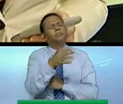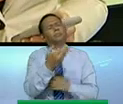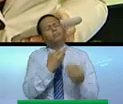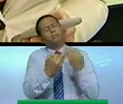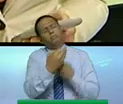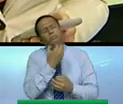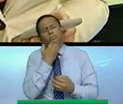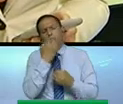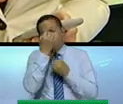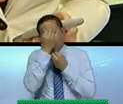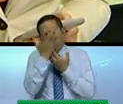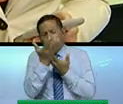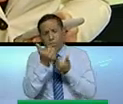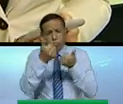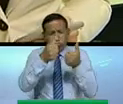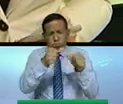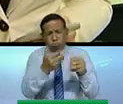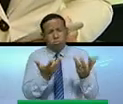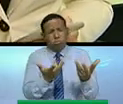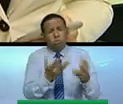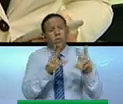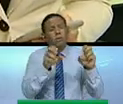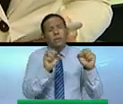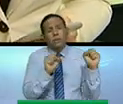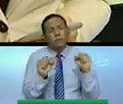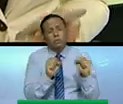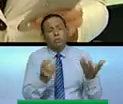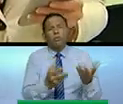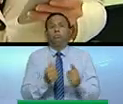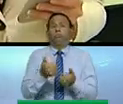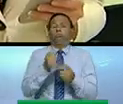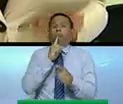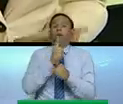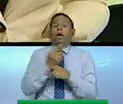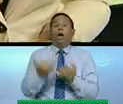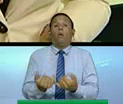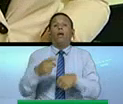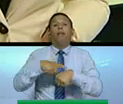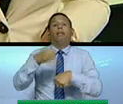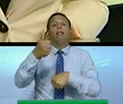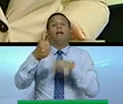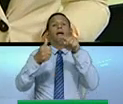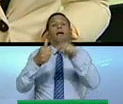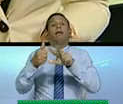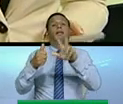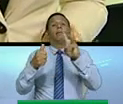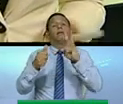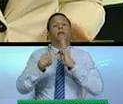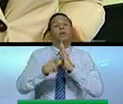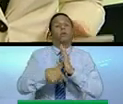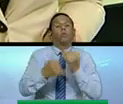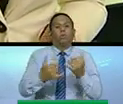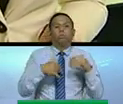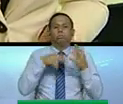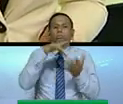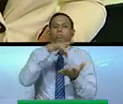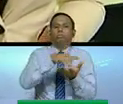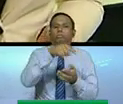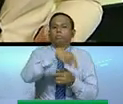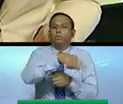y las consecuencias que dejó a su paso este sismo. En efecto, Annalie, queridos televidentes, son las 10 de la noche con 36 minutos y yo permanezco en la sala de operaciones